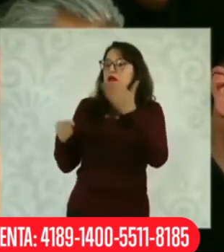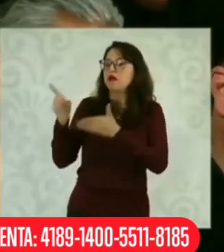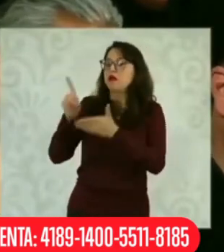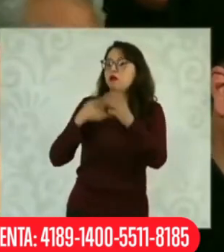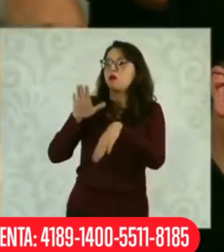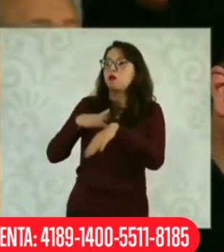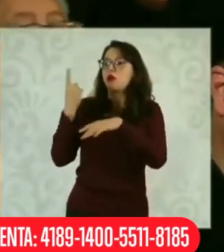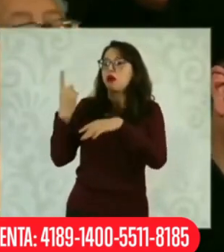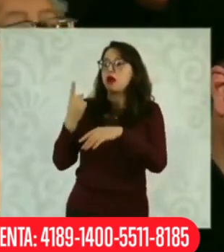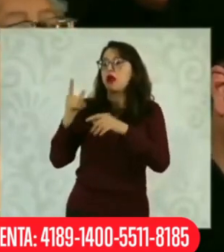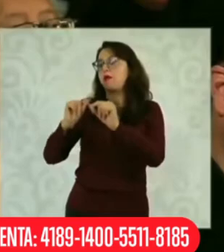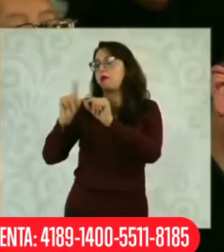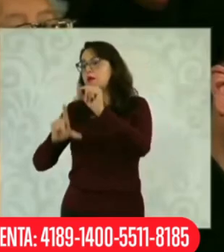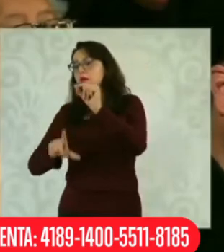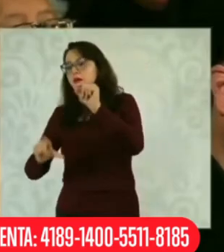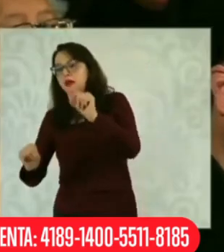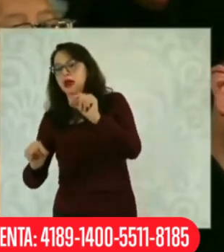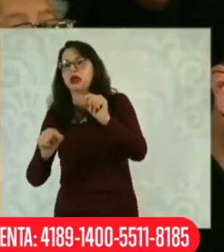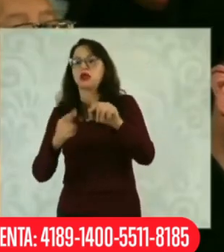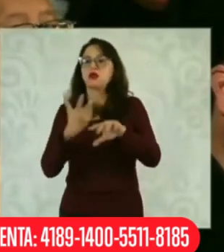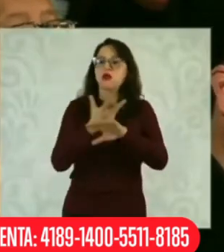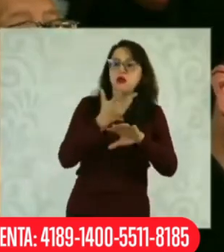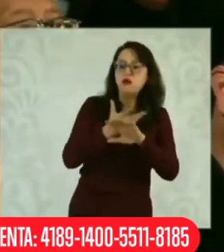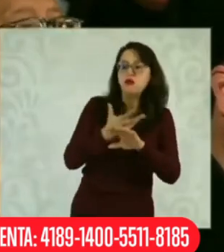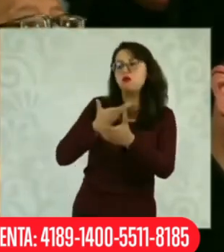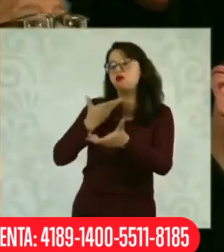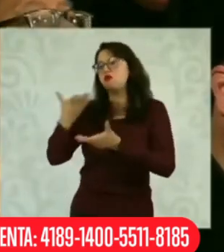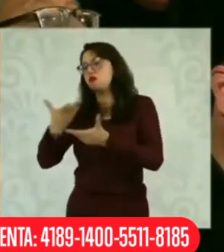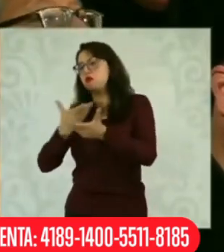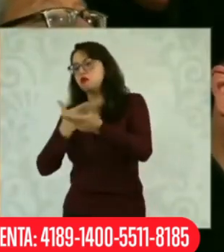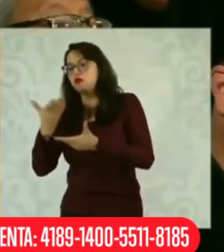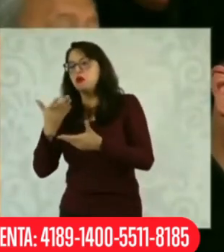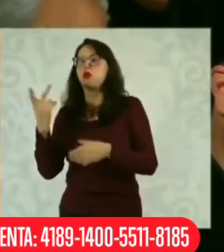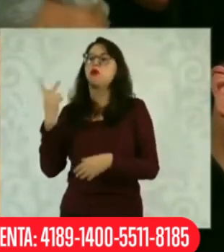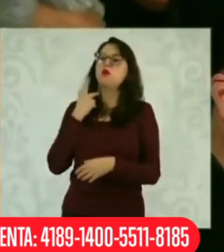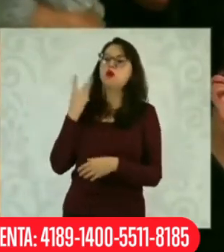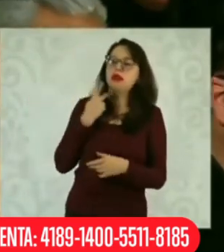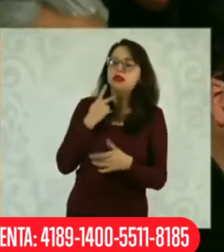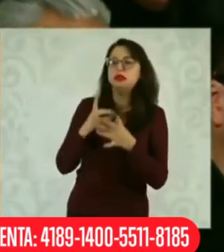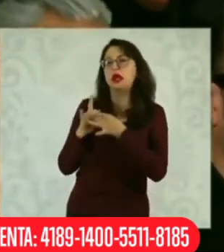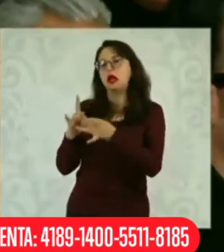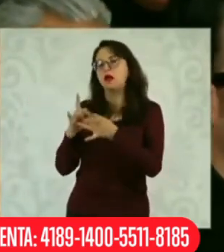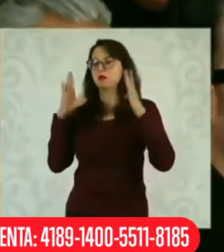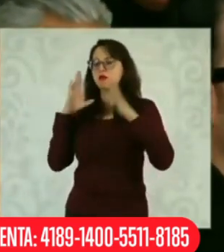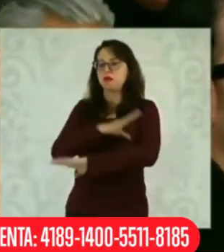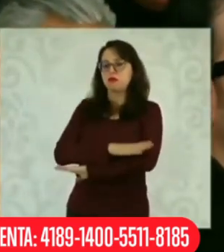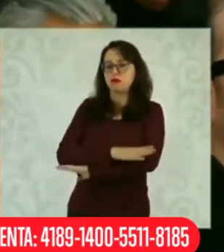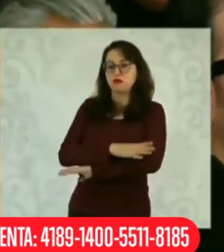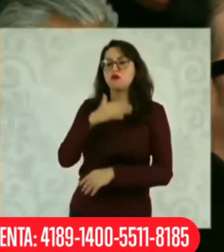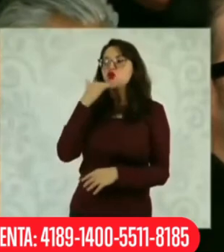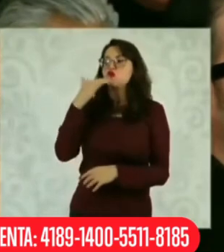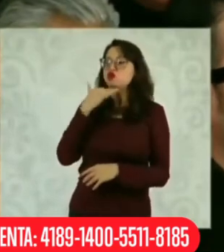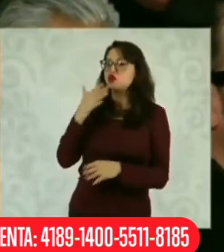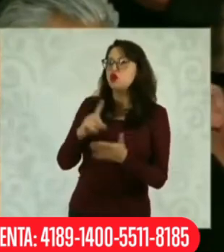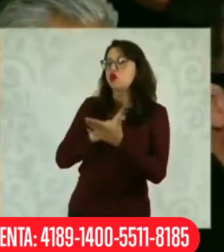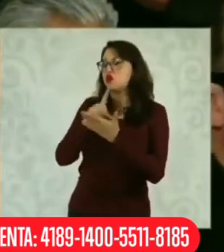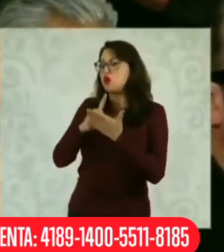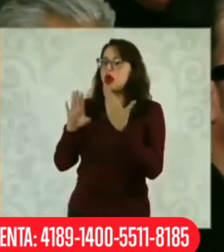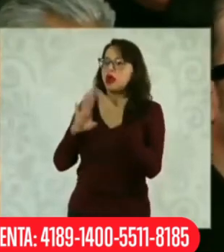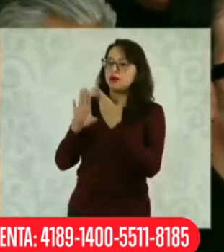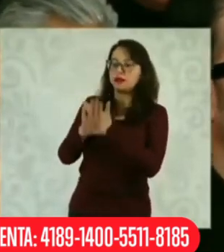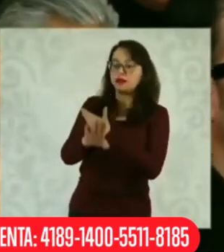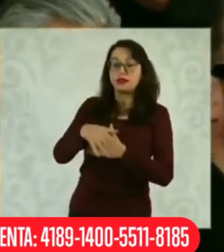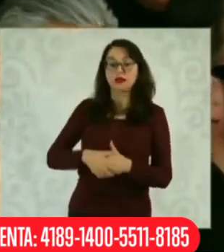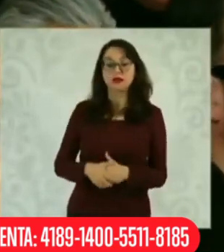de política exterior y en mantener con México la cooperación en el combate al tráfico de narcóticos y corrupción. De